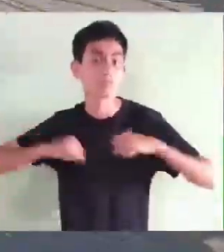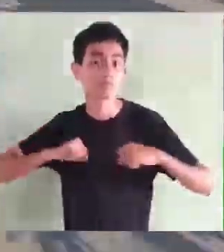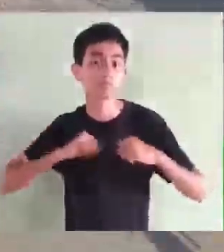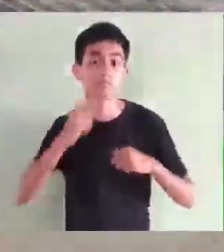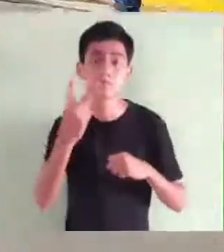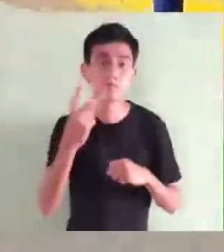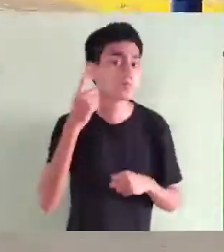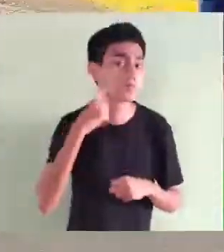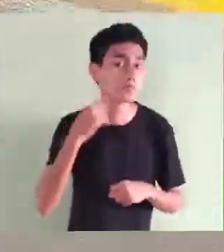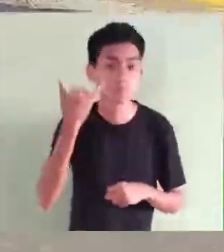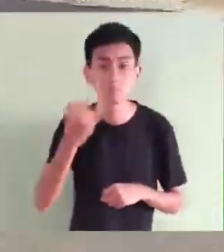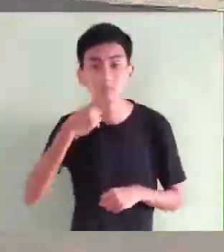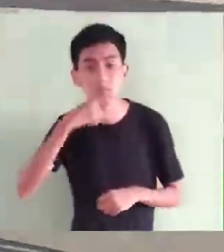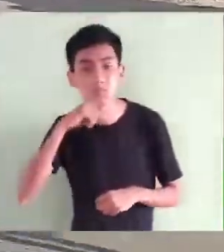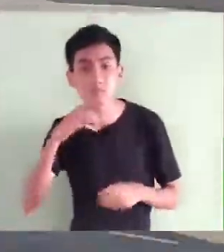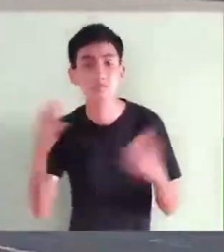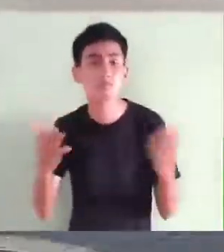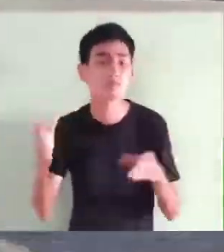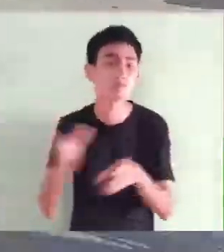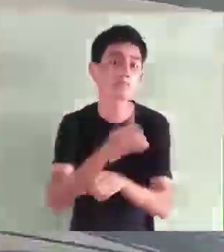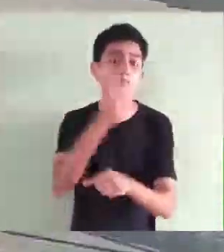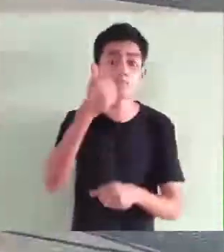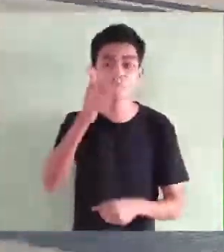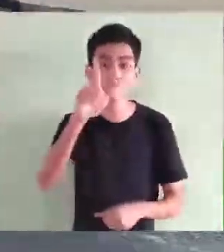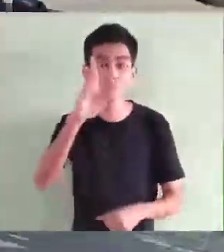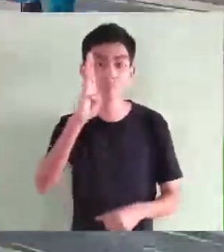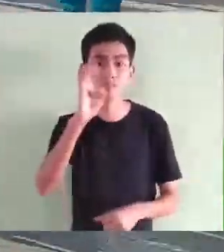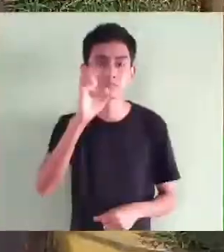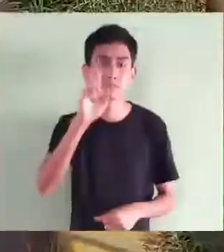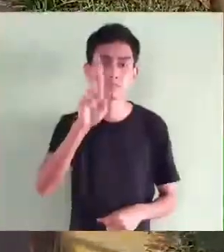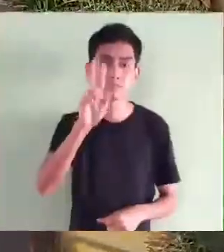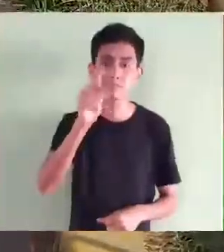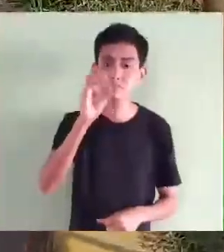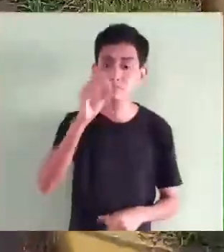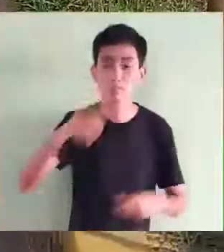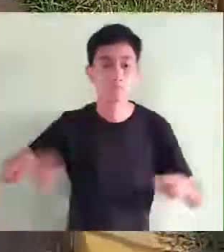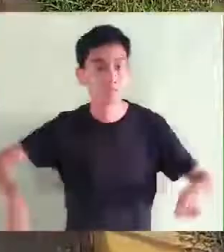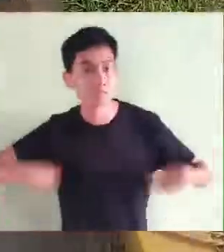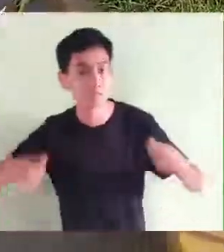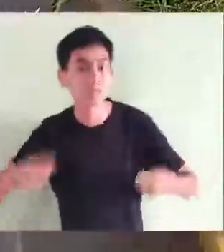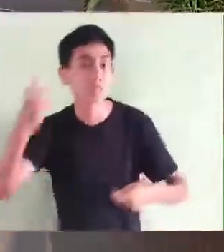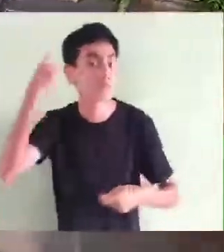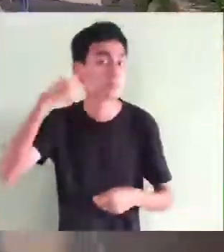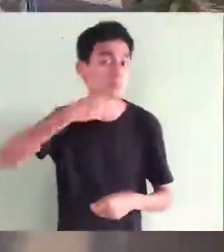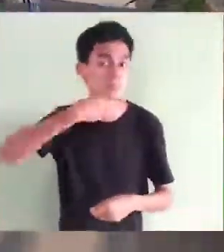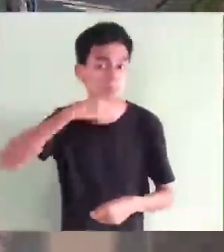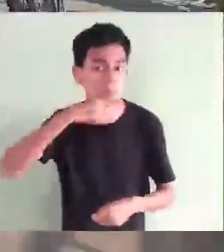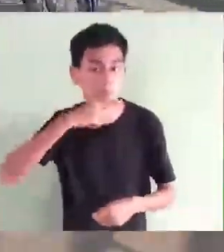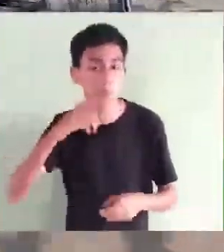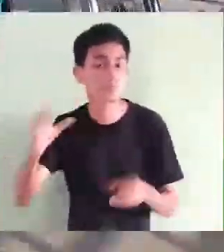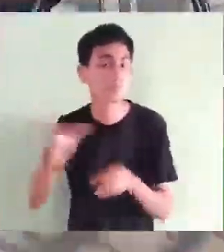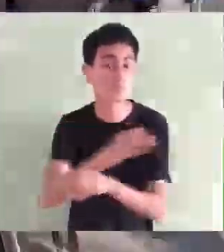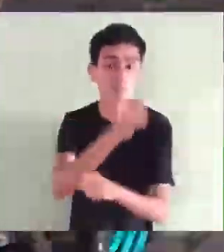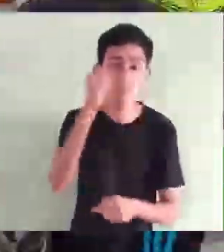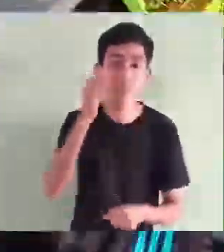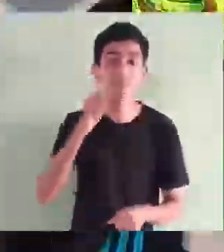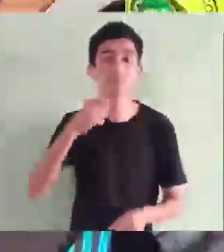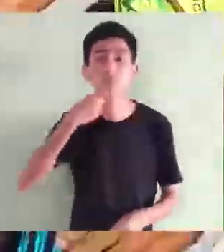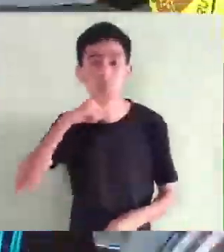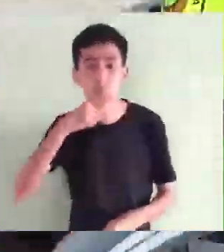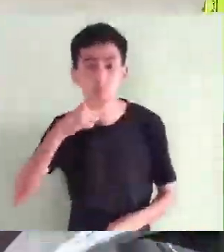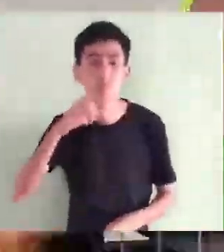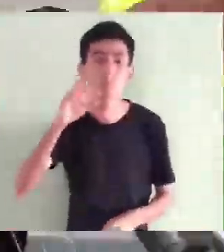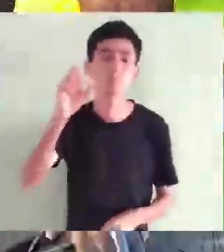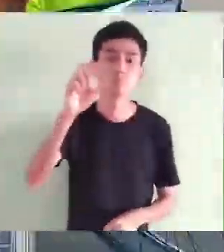mixto, donde ocupó el primer puesto Alberto Portocarrero Torres. En silla de ruedas clínica de mujeres, ocupó el primer lugar